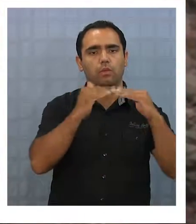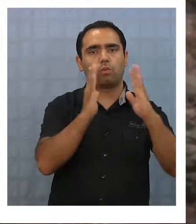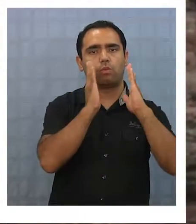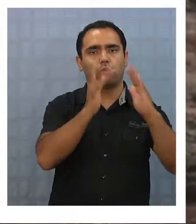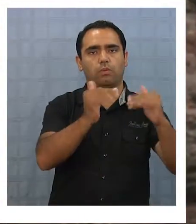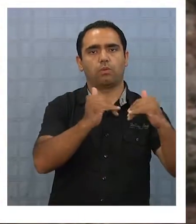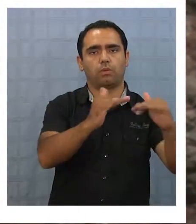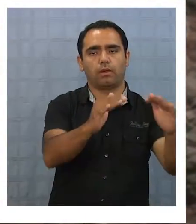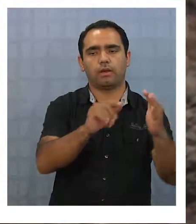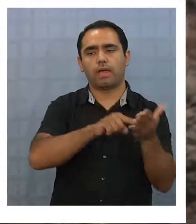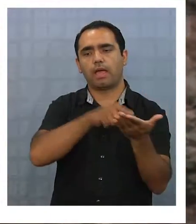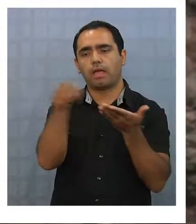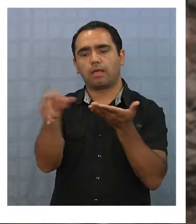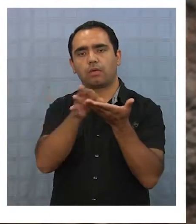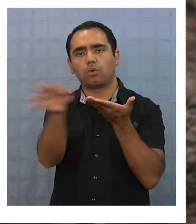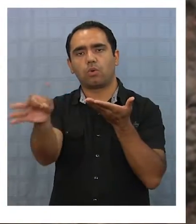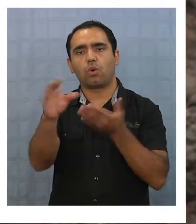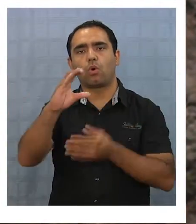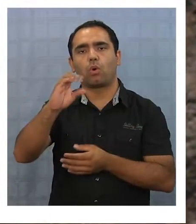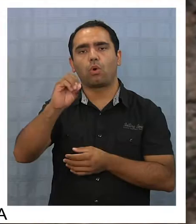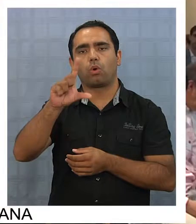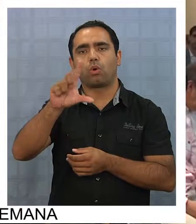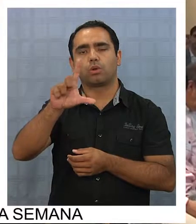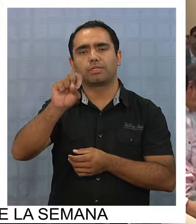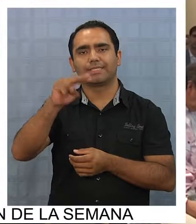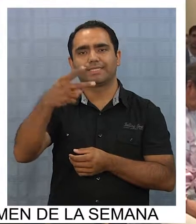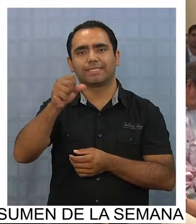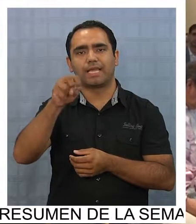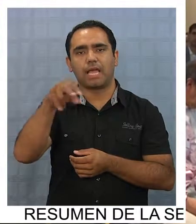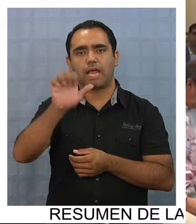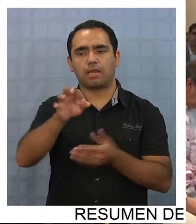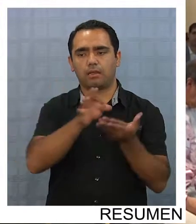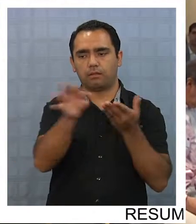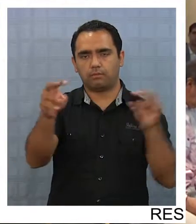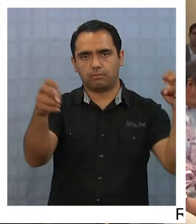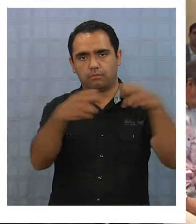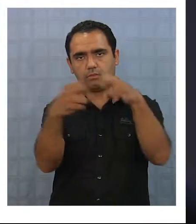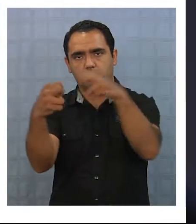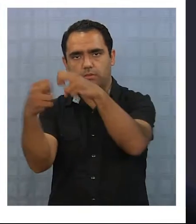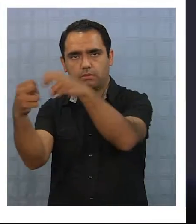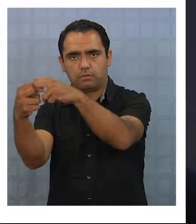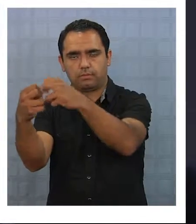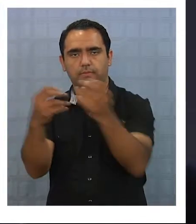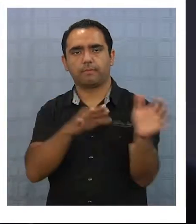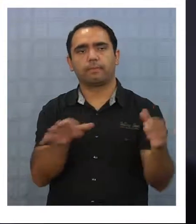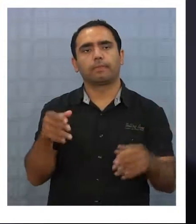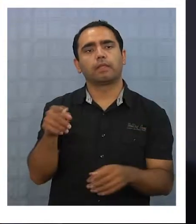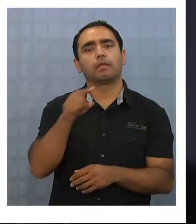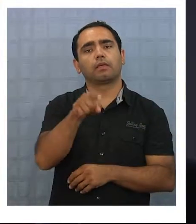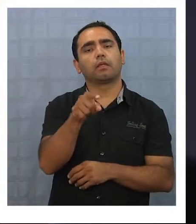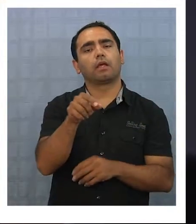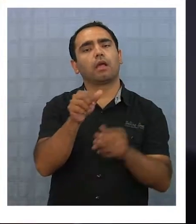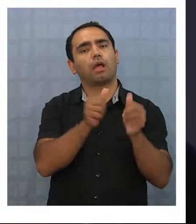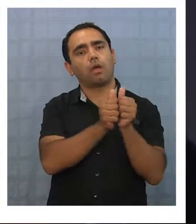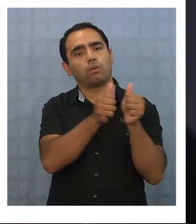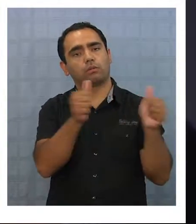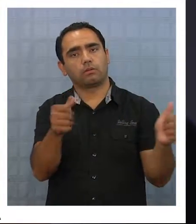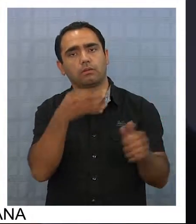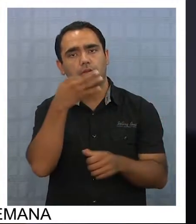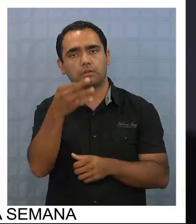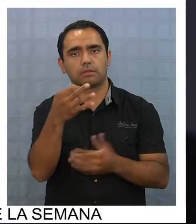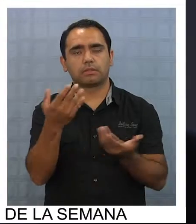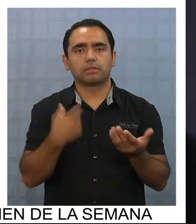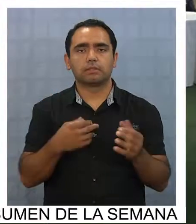hasta Colchane para dotar a Colchane y algunas de sus localidades con energía eléctrica. Señala la